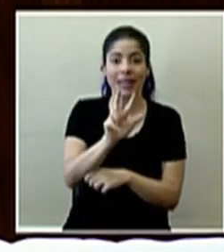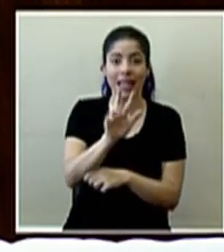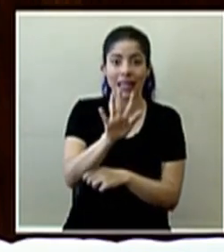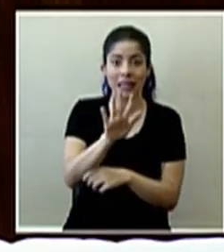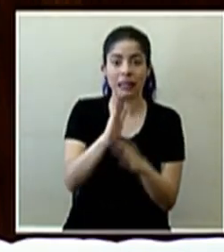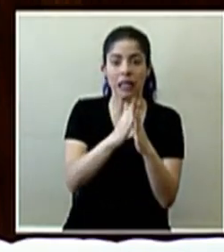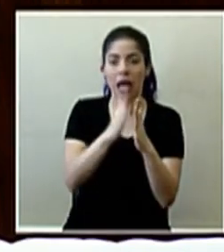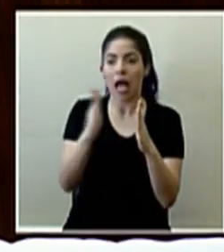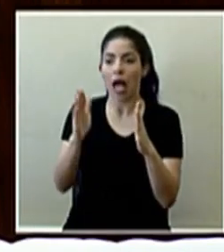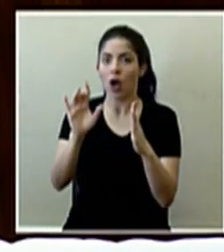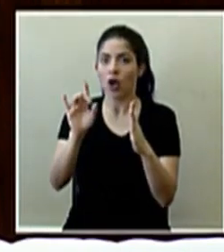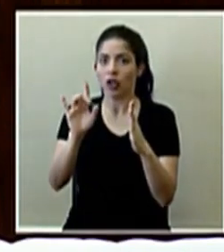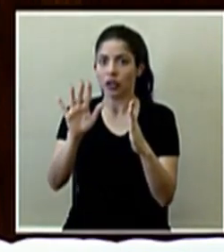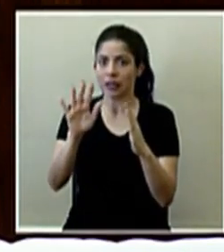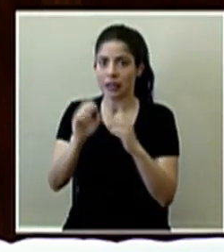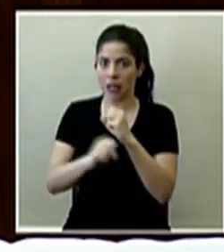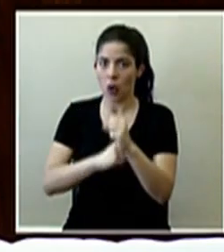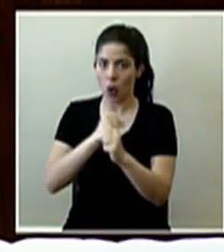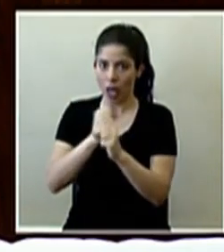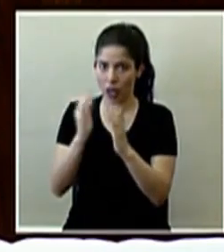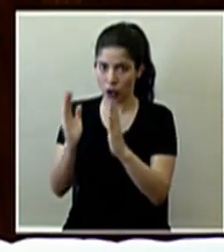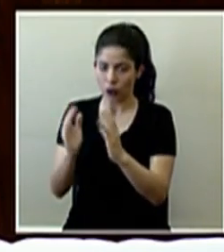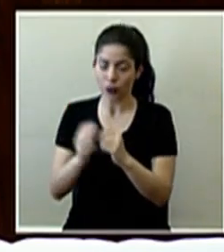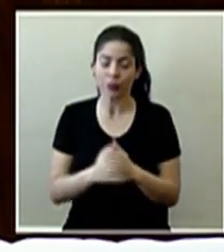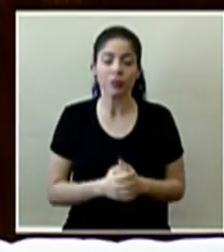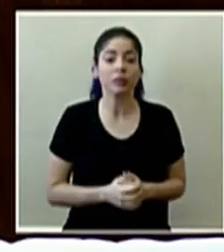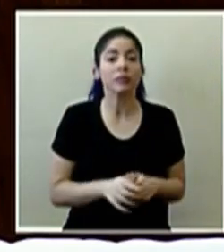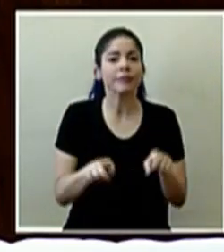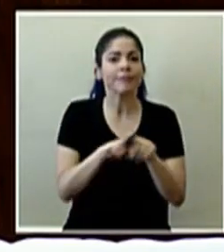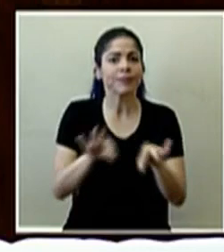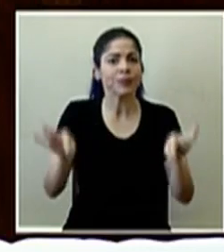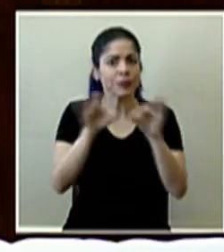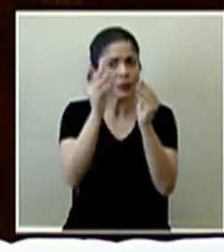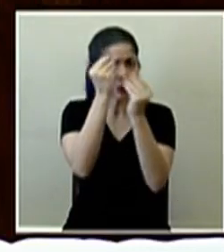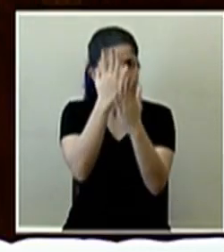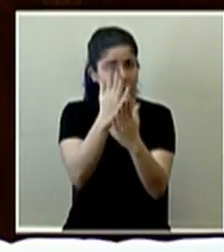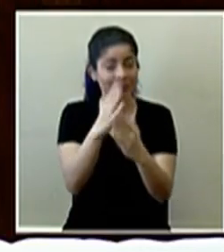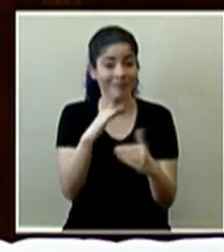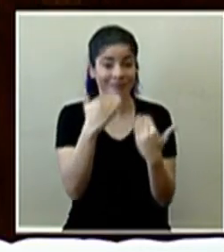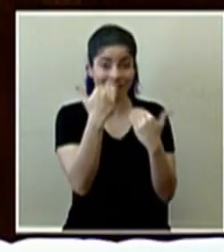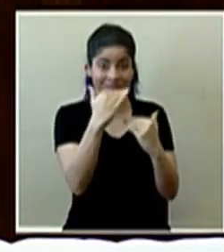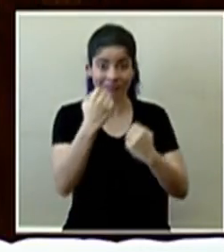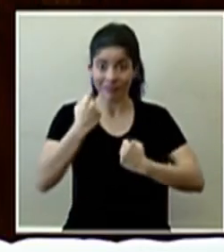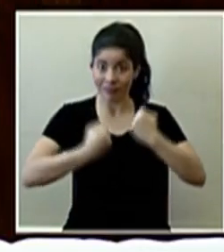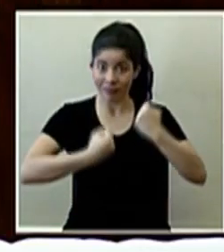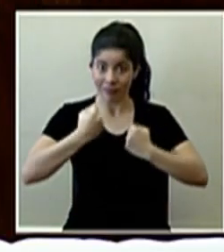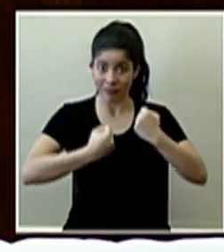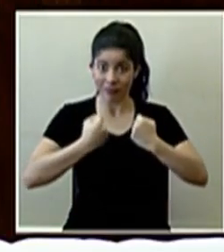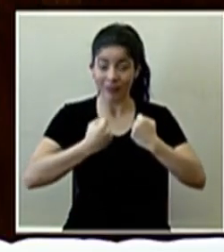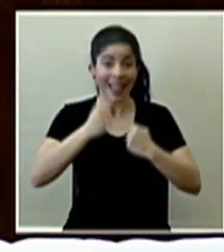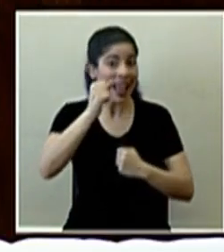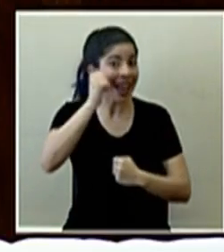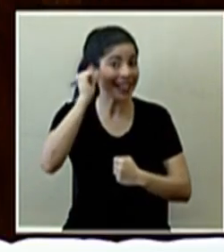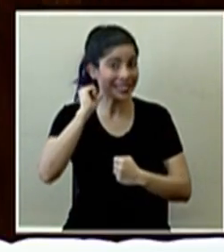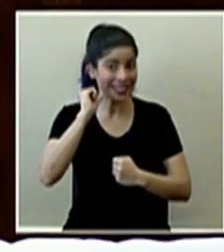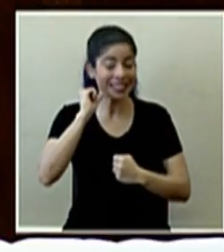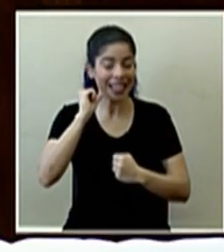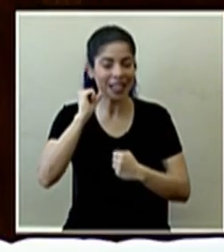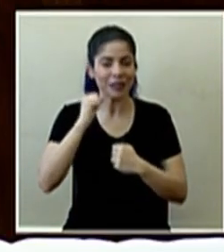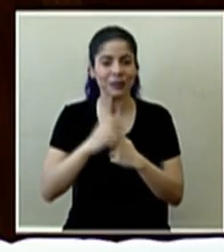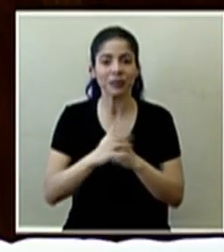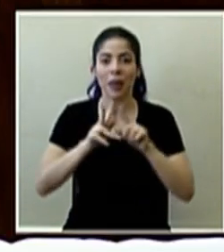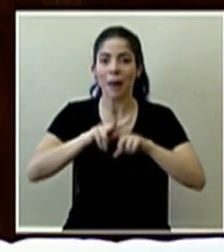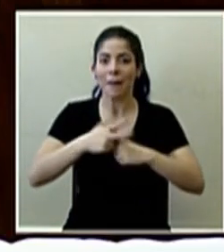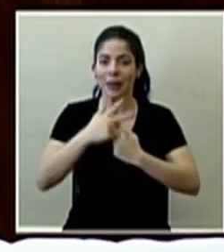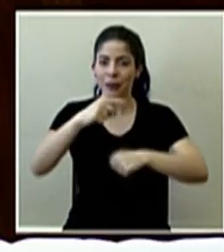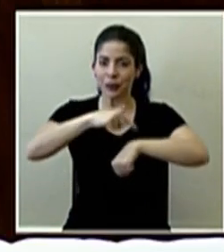35 a los 85 años. También es justo mencionar que durante la restricción vehicular de ayer, que dio